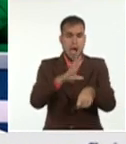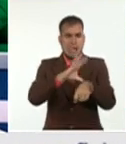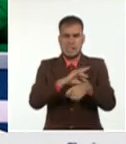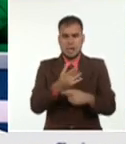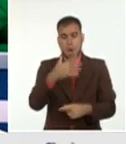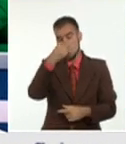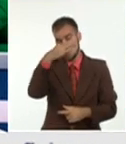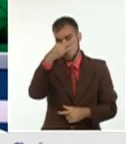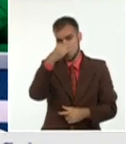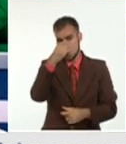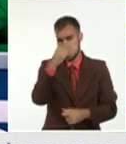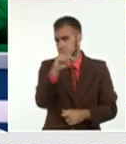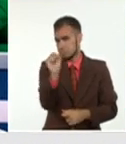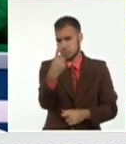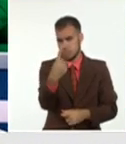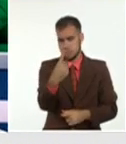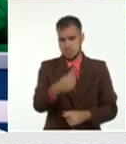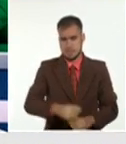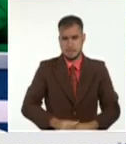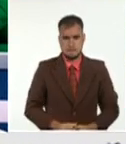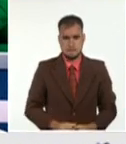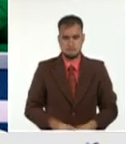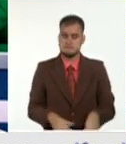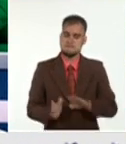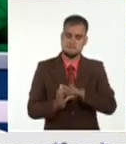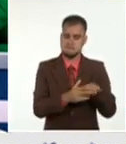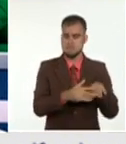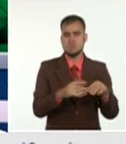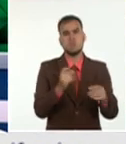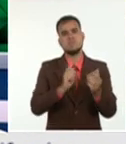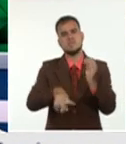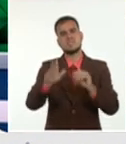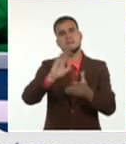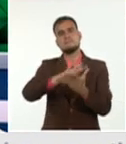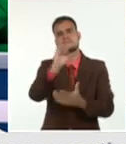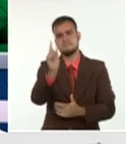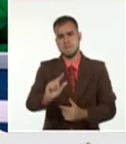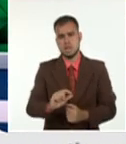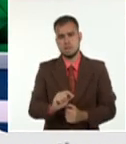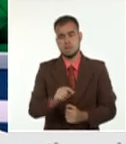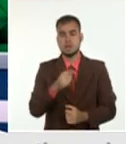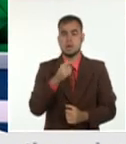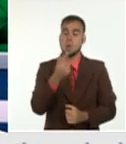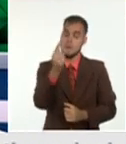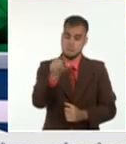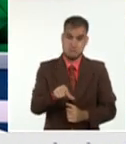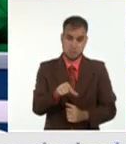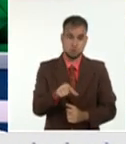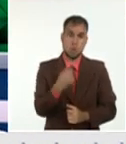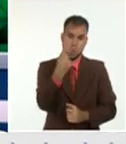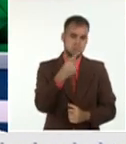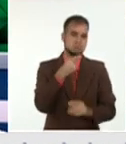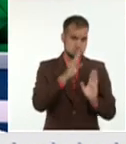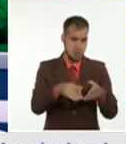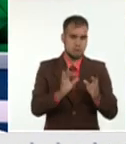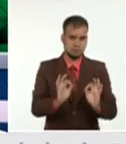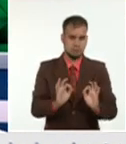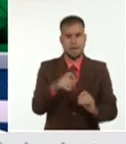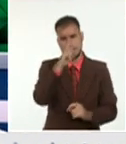nasal. En la provincia de Mayabeque fallece un paciente de 55 años de